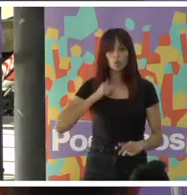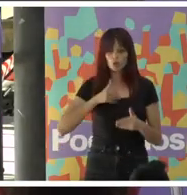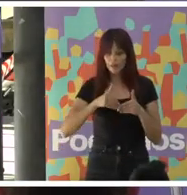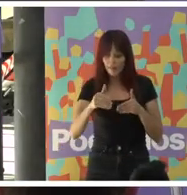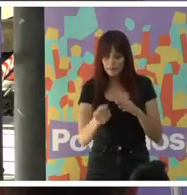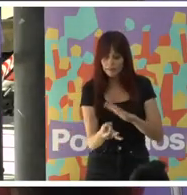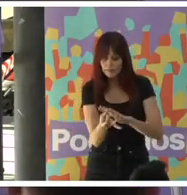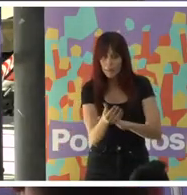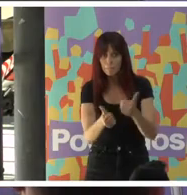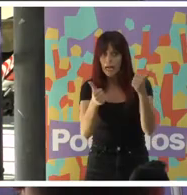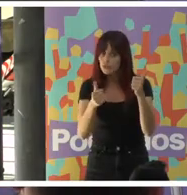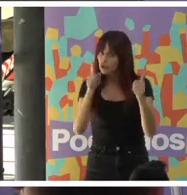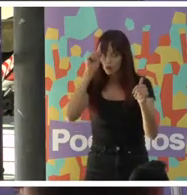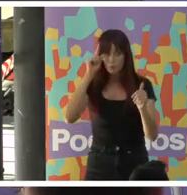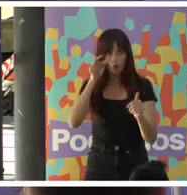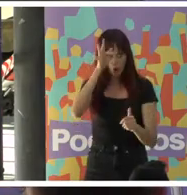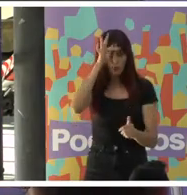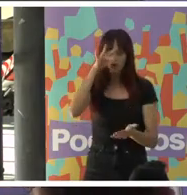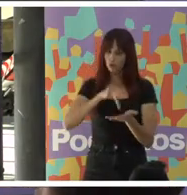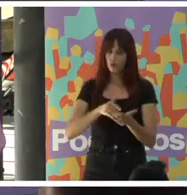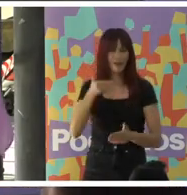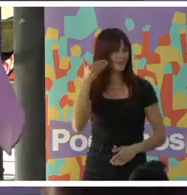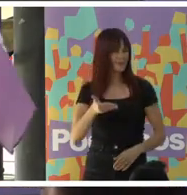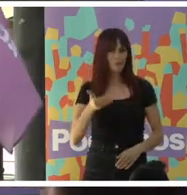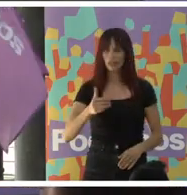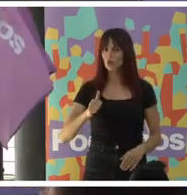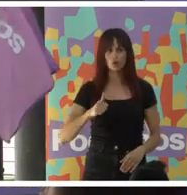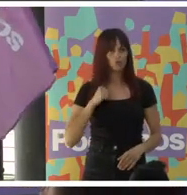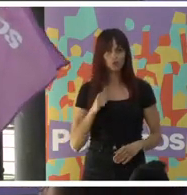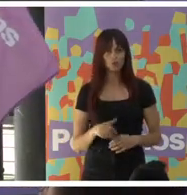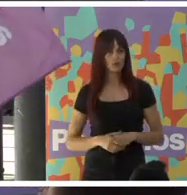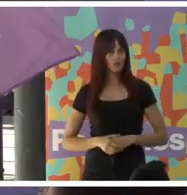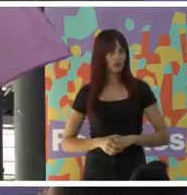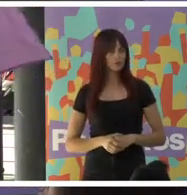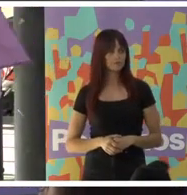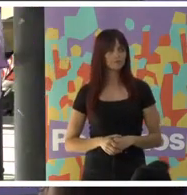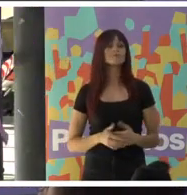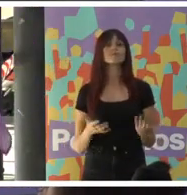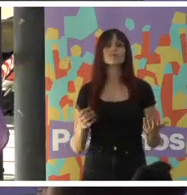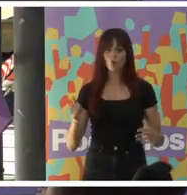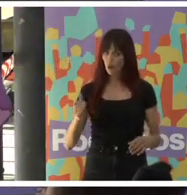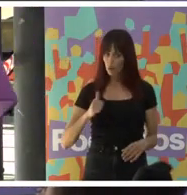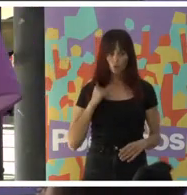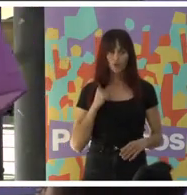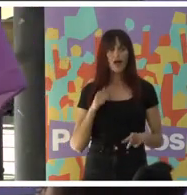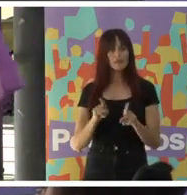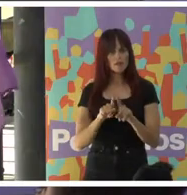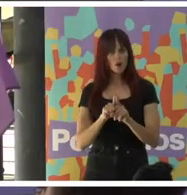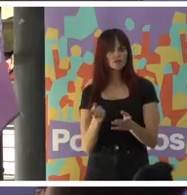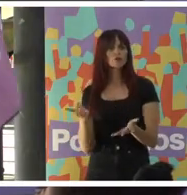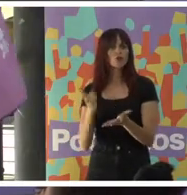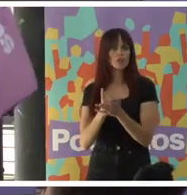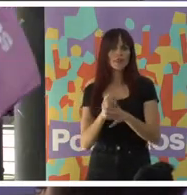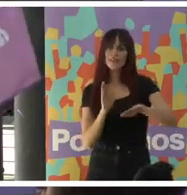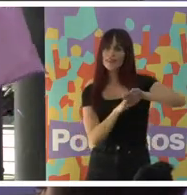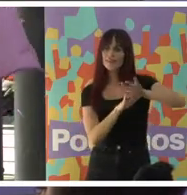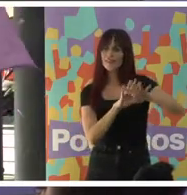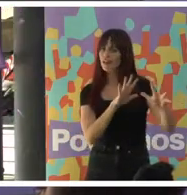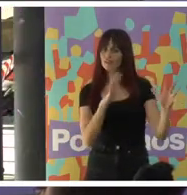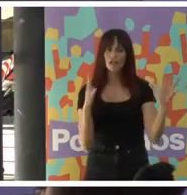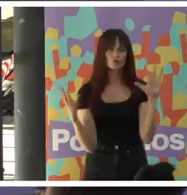domingo, sin duda, hay una oportunidad política importante. Es la oportunidad de levantar de nuevo una izquierda